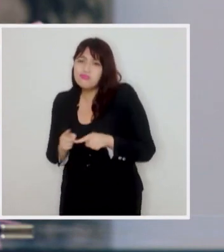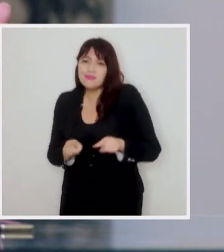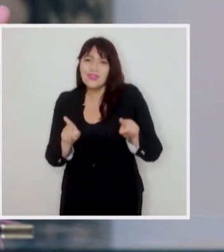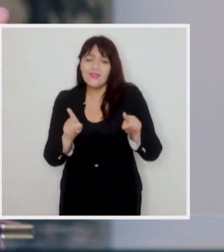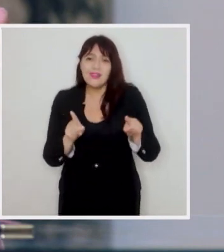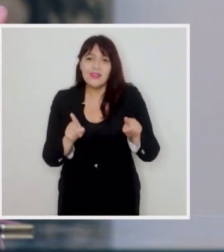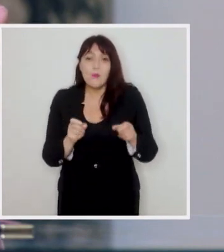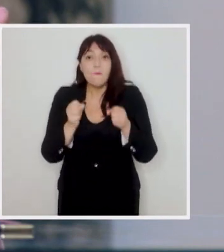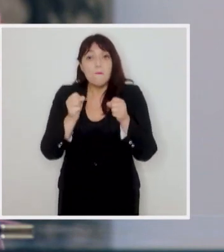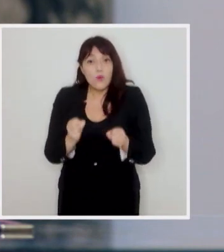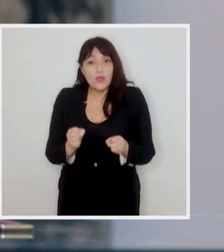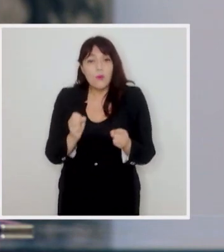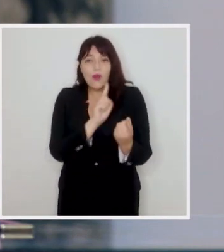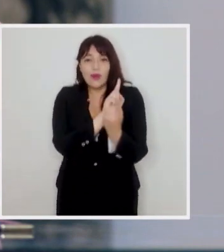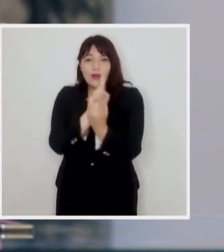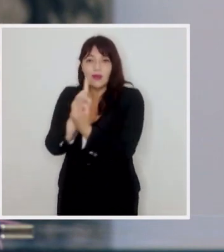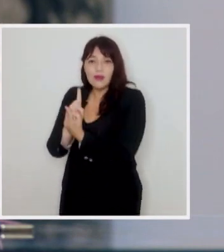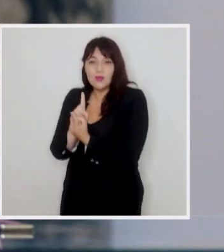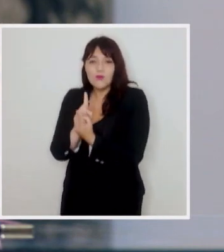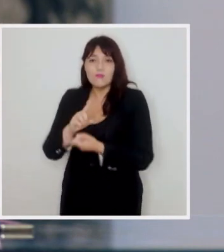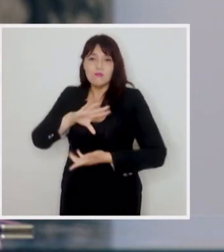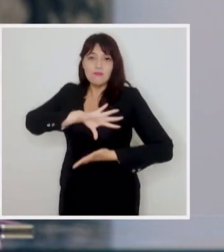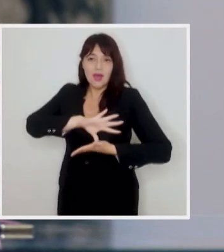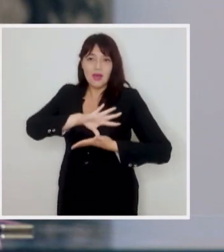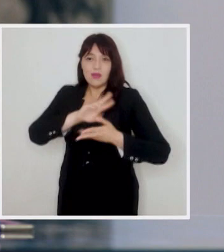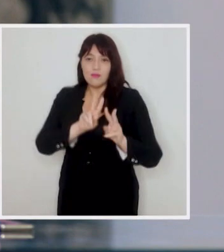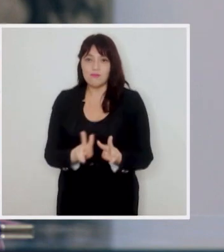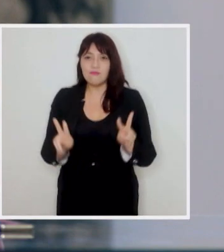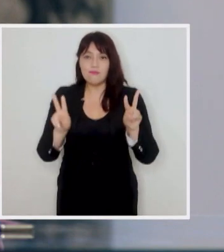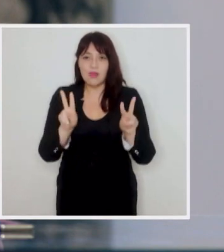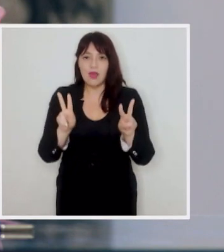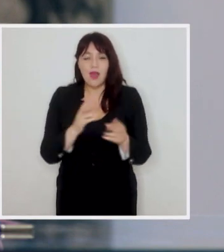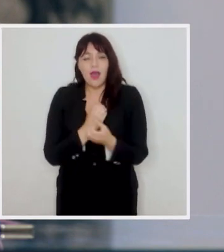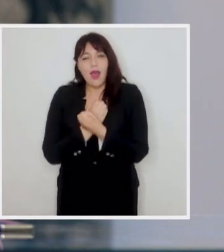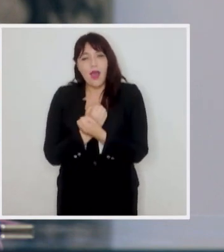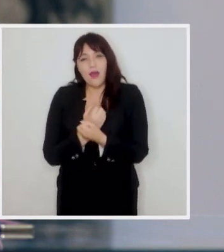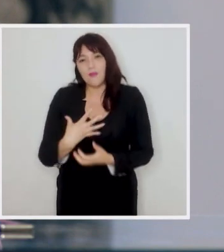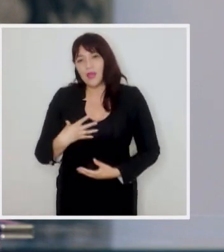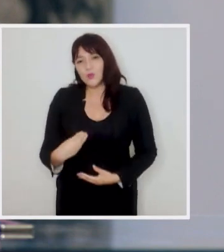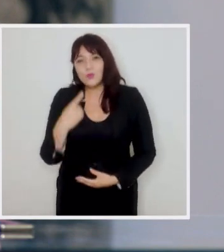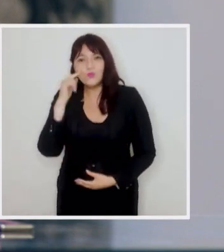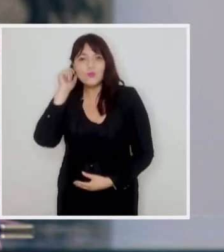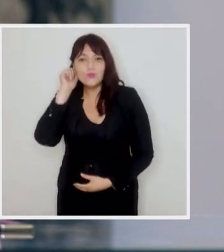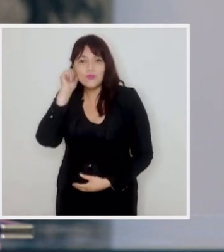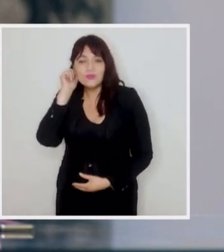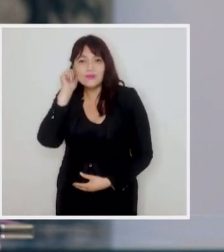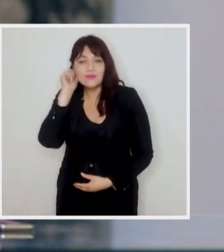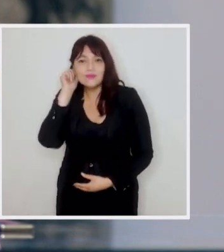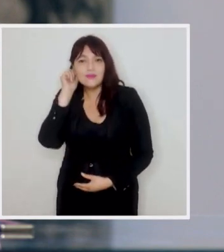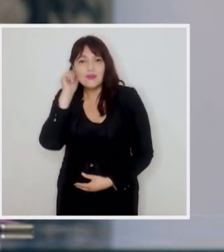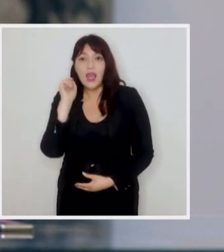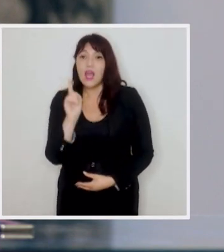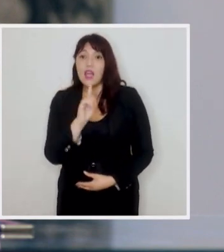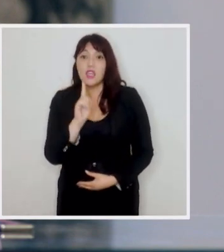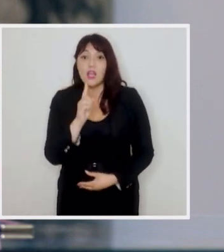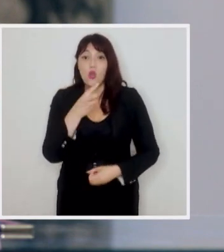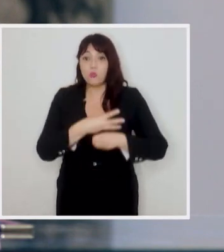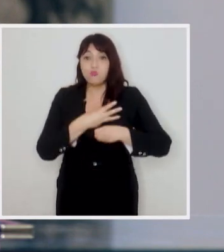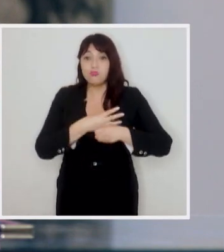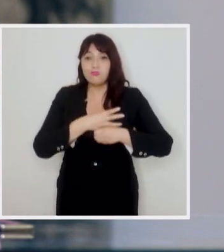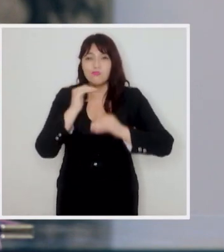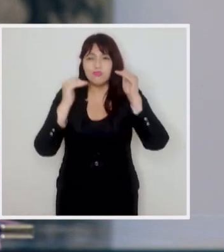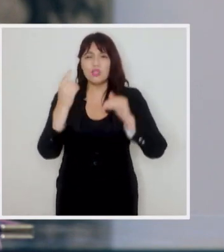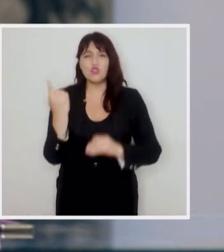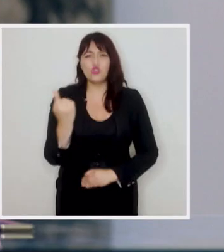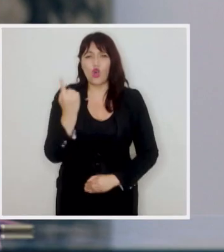Chile multicolor, donde todos podemos encontrarnos. Un país en paz, que ama a sus hijos e hijas y que no deja a